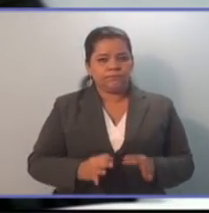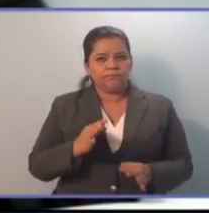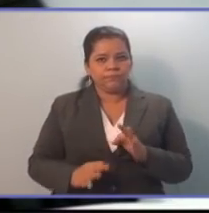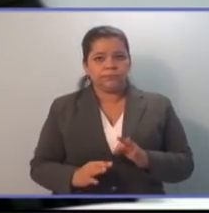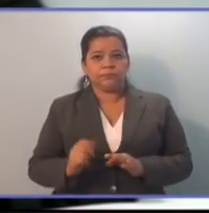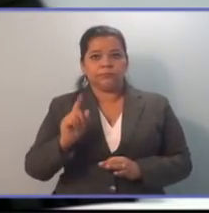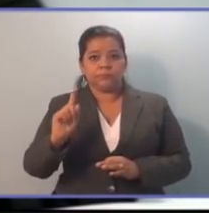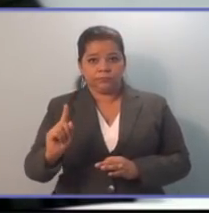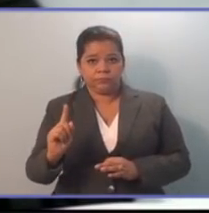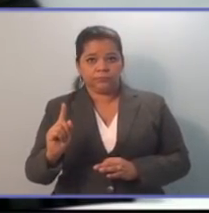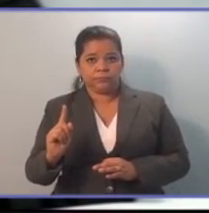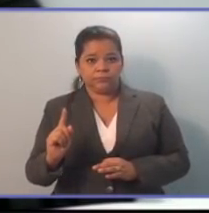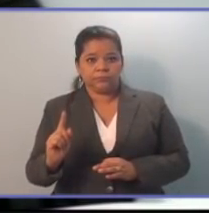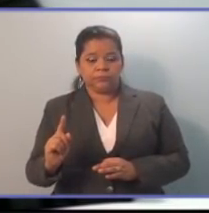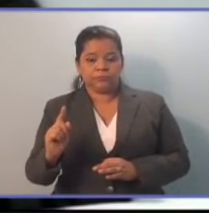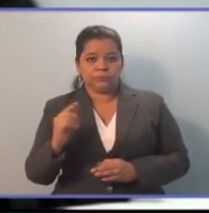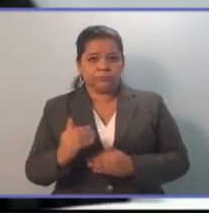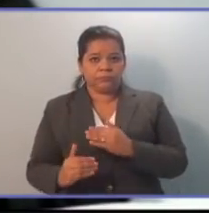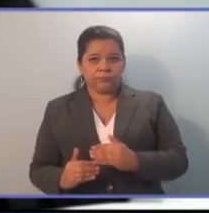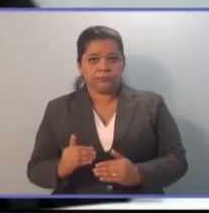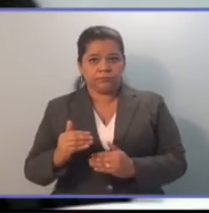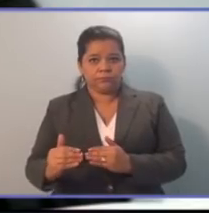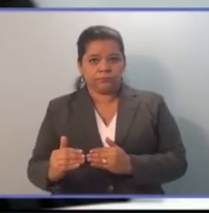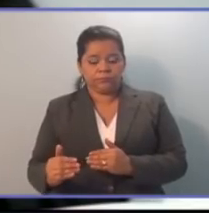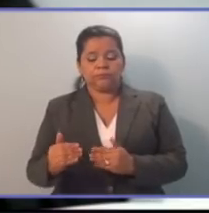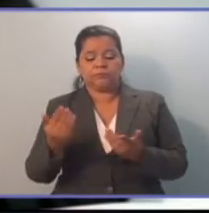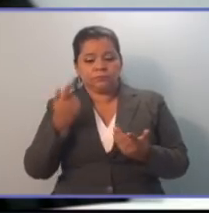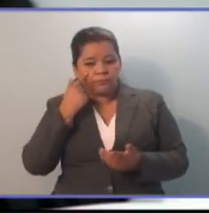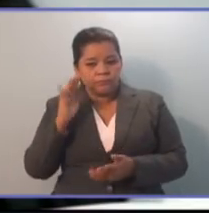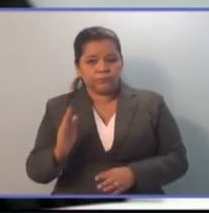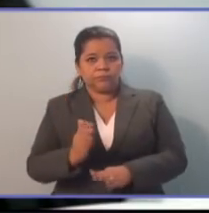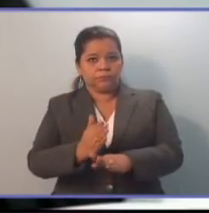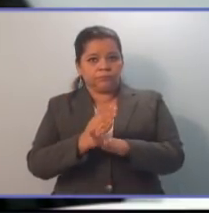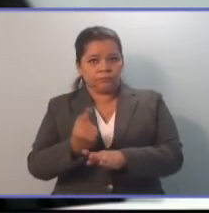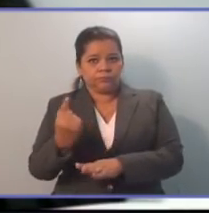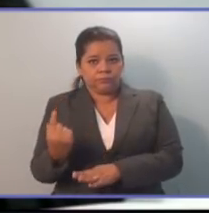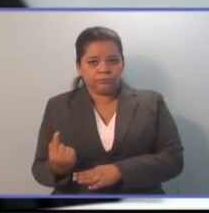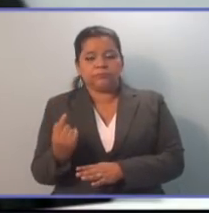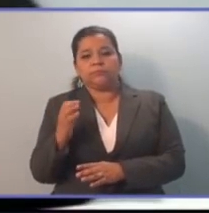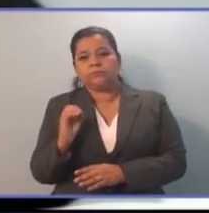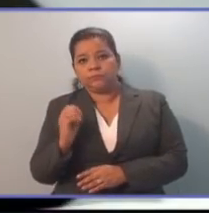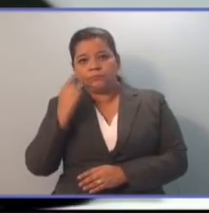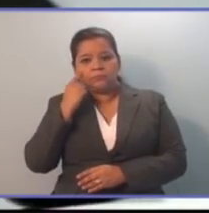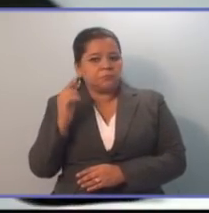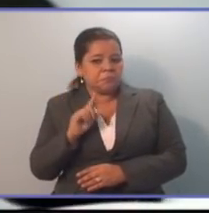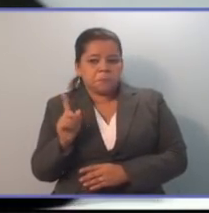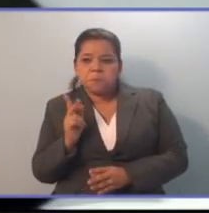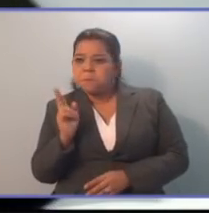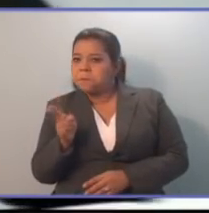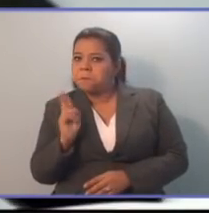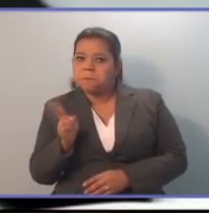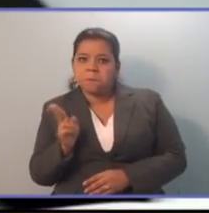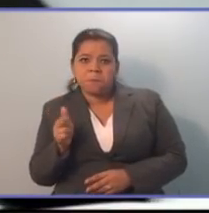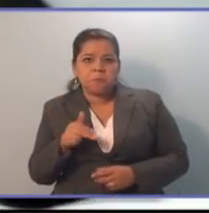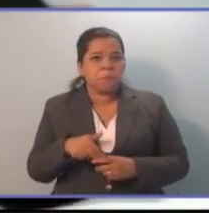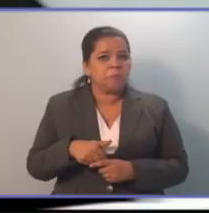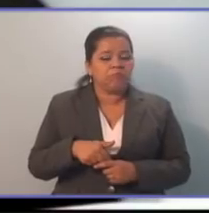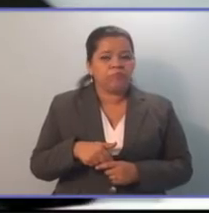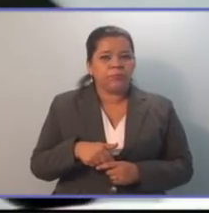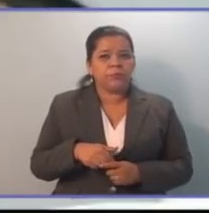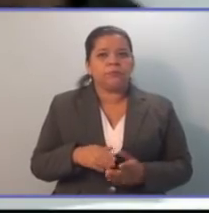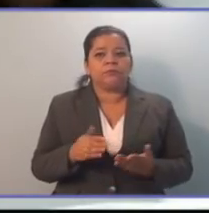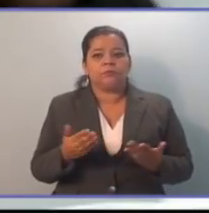de las partes procesales protagónicas, como es el defensor, como es el fiscal, no están en las mismas condiciones